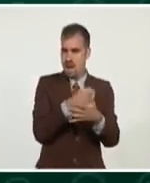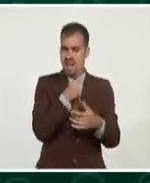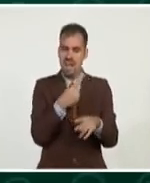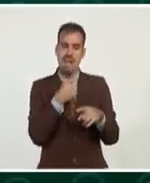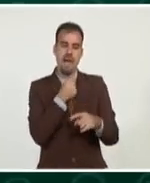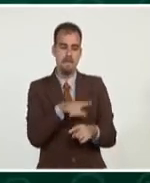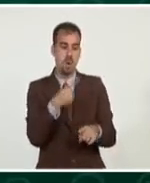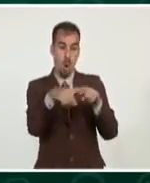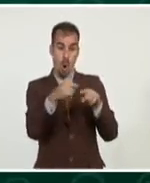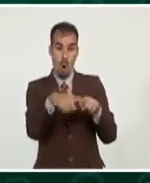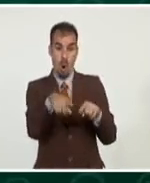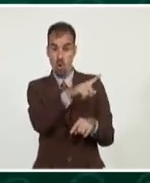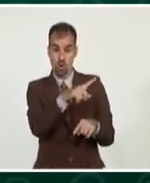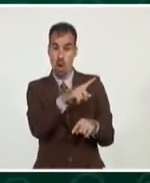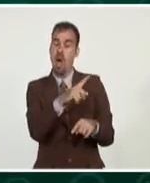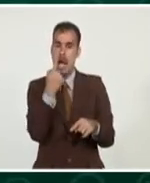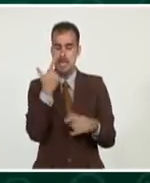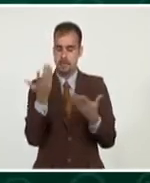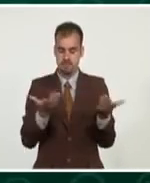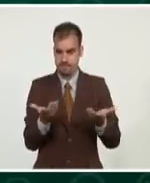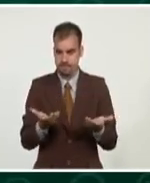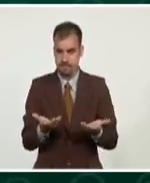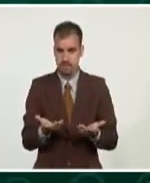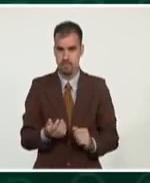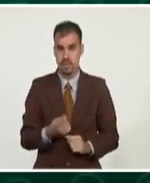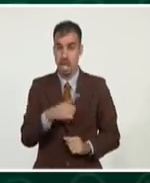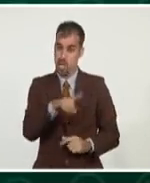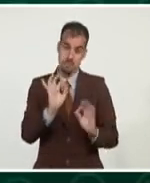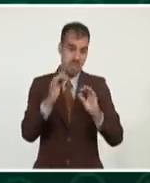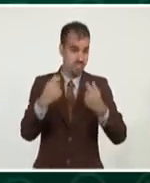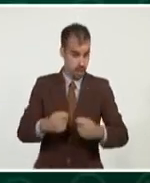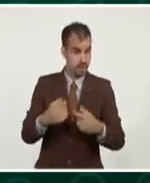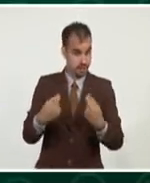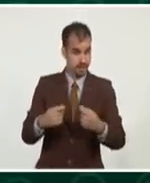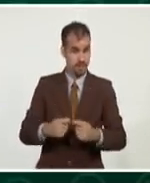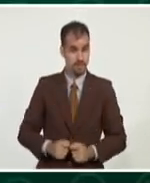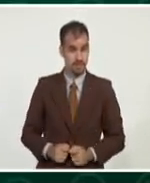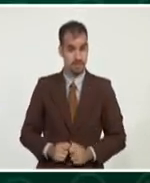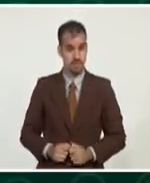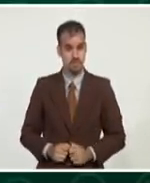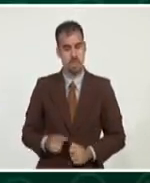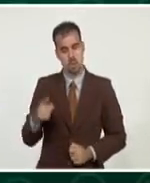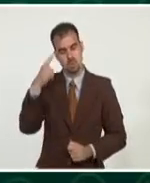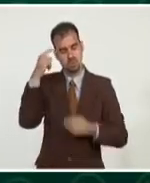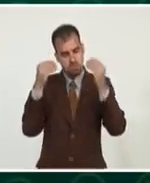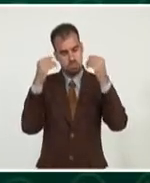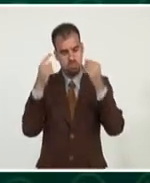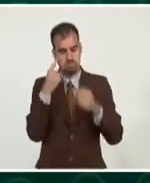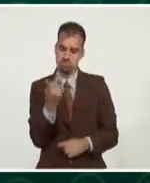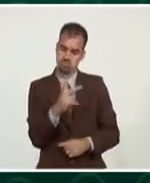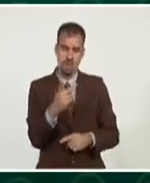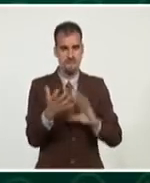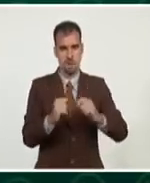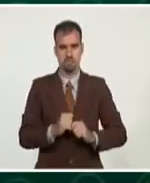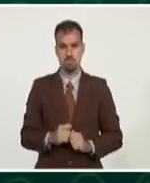el poder informal. Entonces, ese es el ámbito de decisión, ¿ok? Y ahí tú consideras los dos. Yo te doy